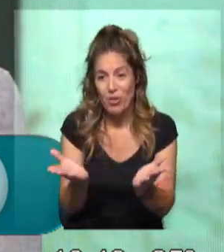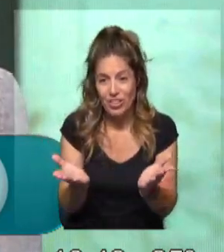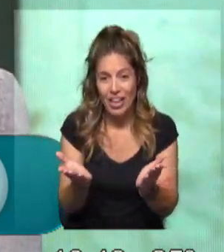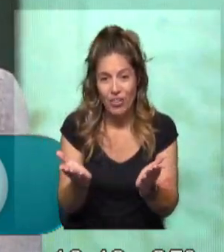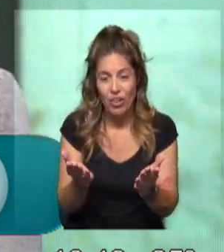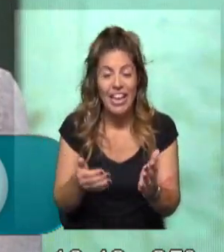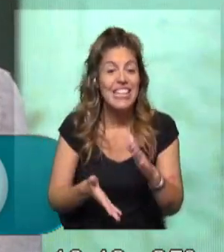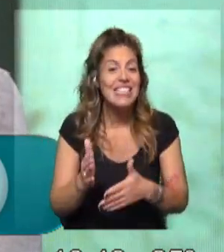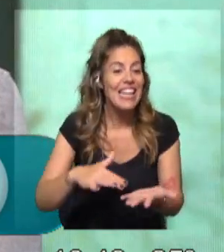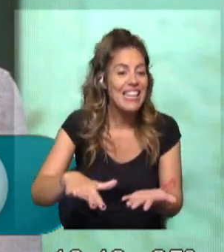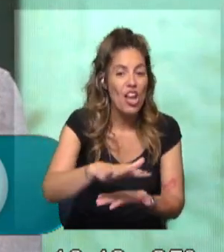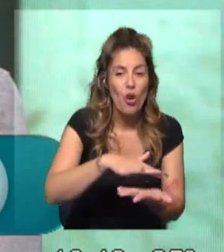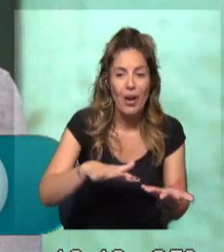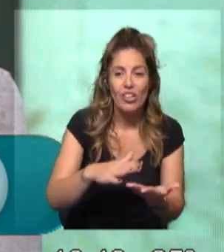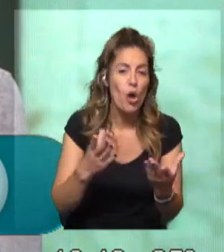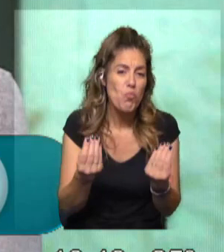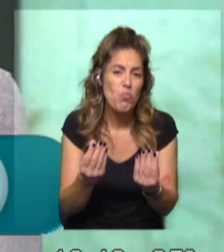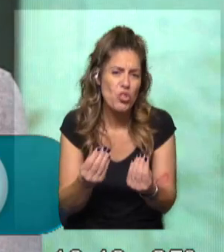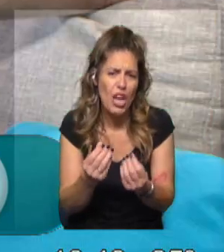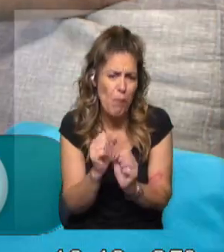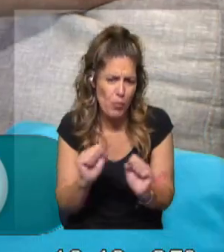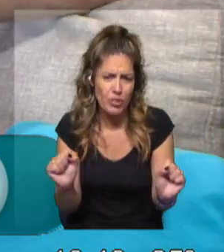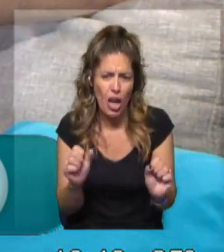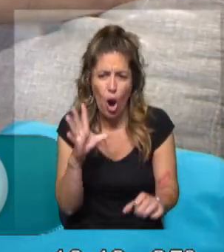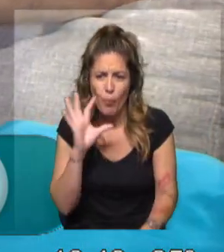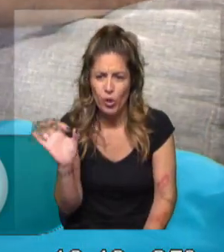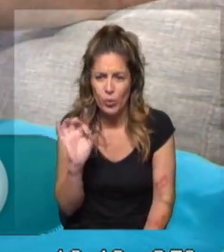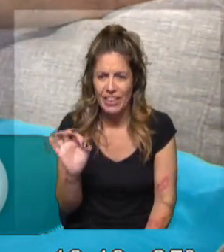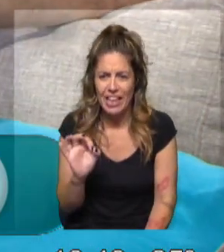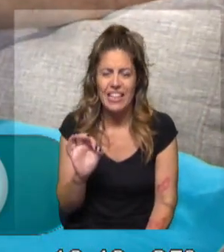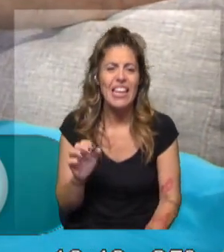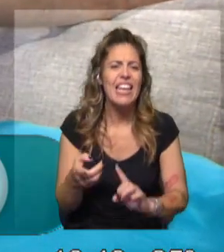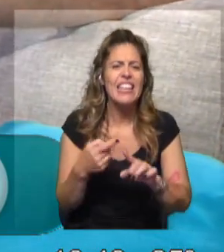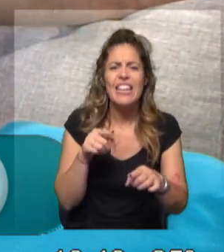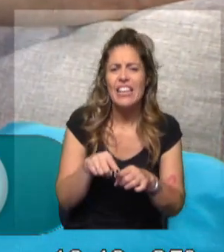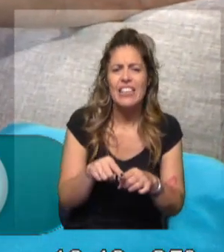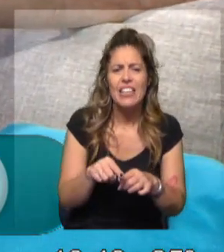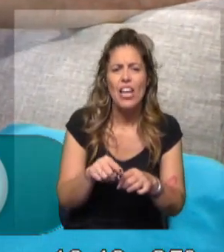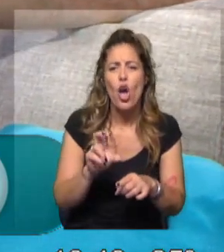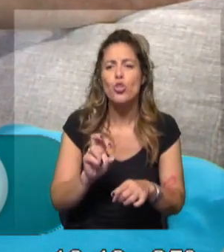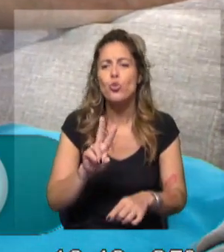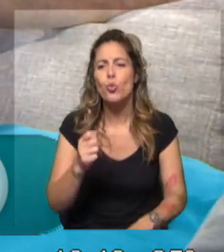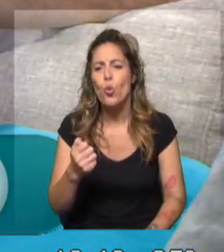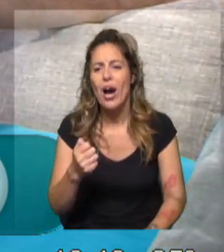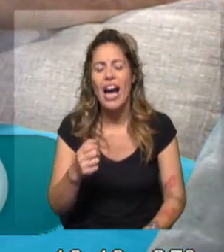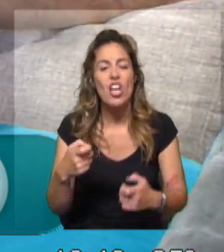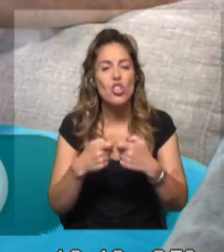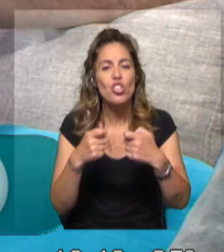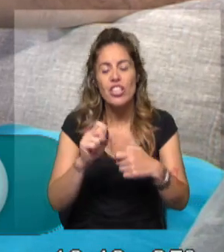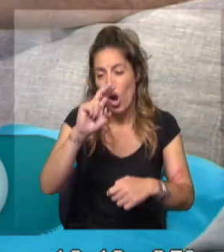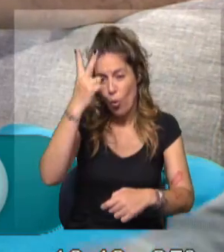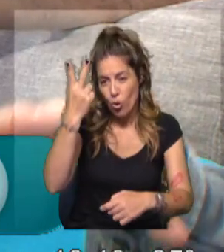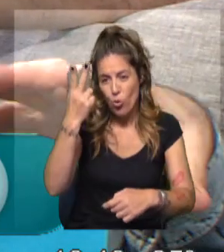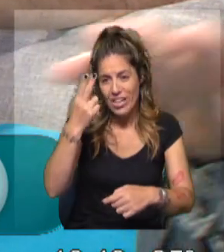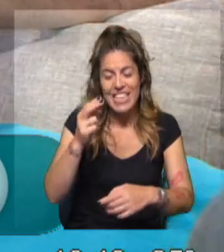hacer barrios. O sea que hay muchas posibilidades. ¿Qué tiene que ver en todo esto la SUA, que es la Sociedad Uruguaya de Actores, o FUTI, que es la